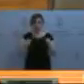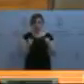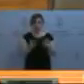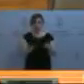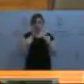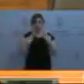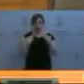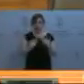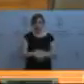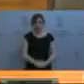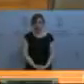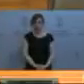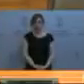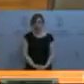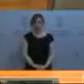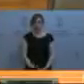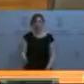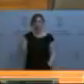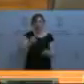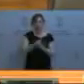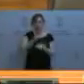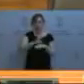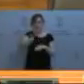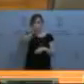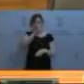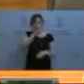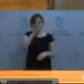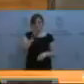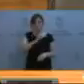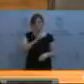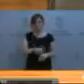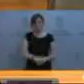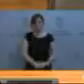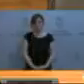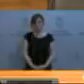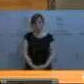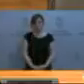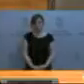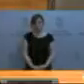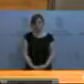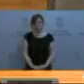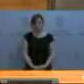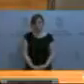Gracias. De nuevo, señor consejero, tiene la palabra.